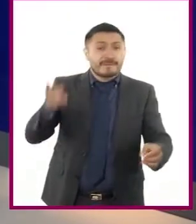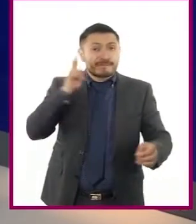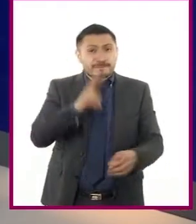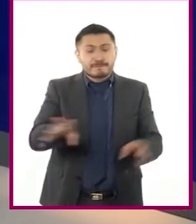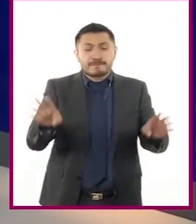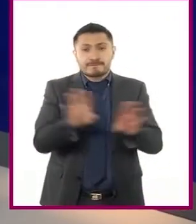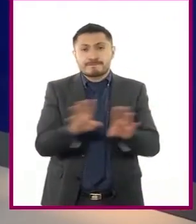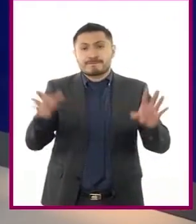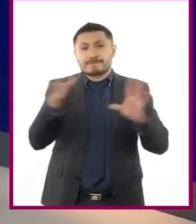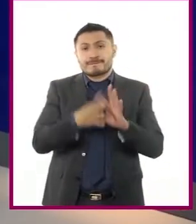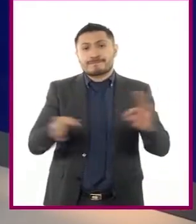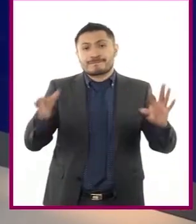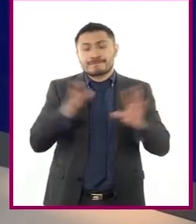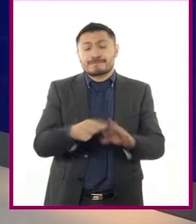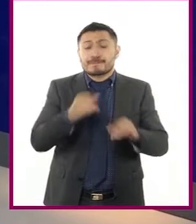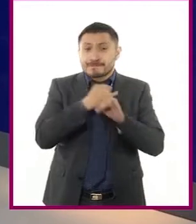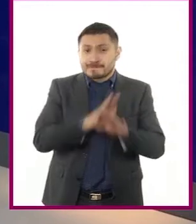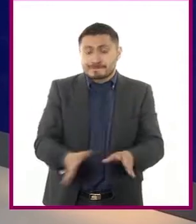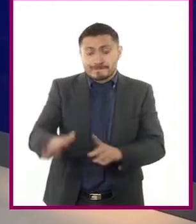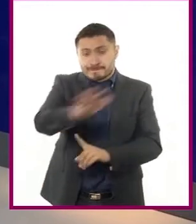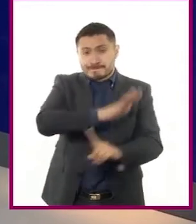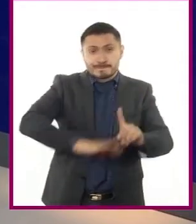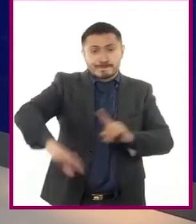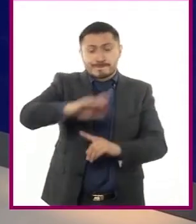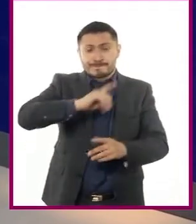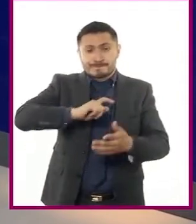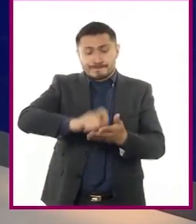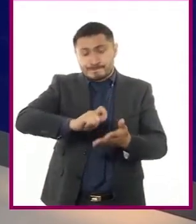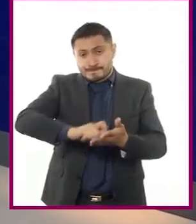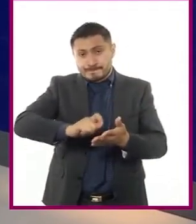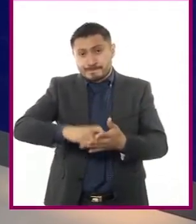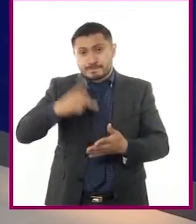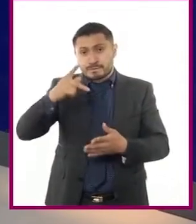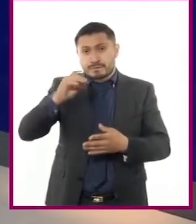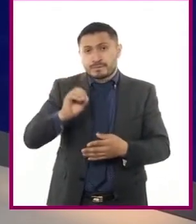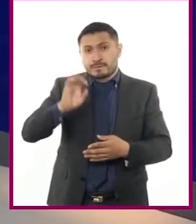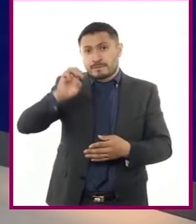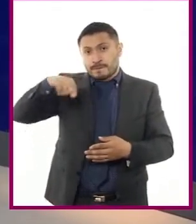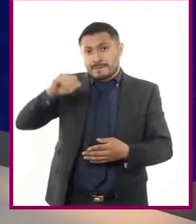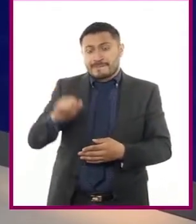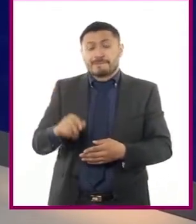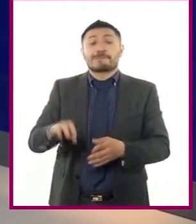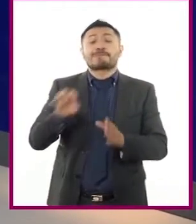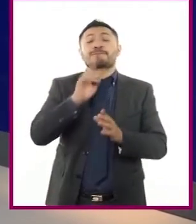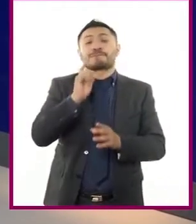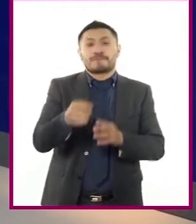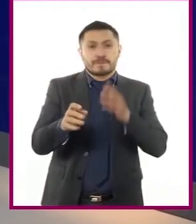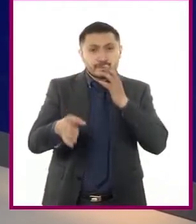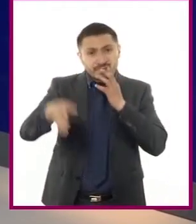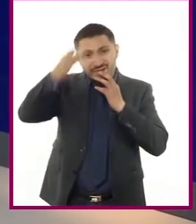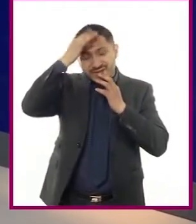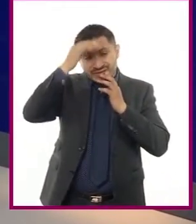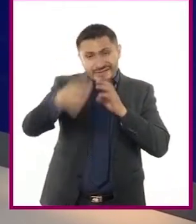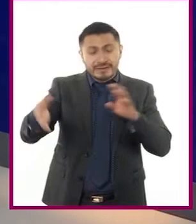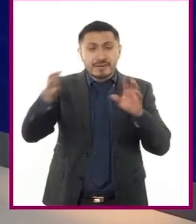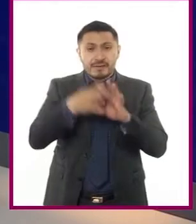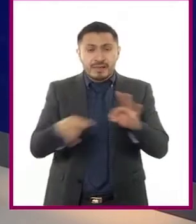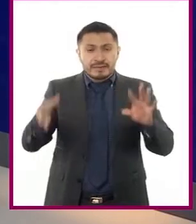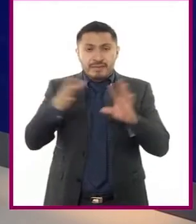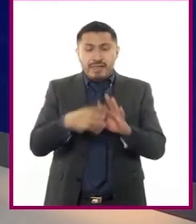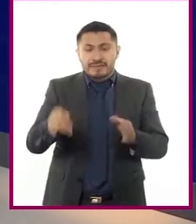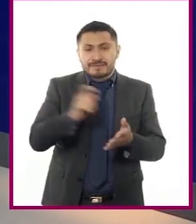forma escrita la información que rodea un texto poético. Es decir, aprenderemos cómo describir por